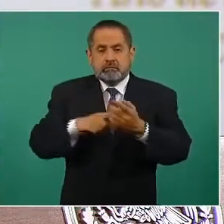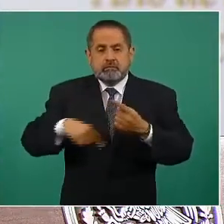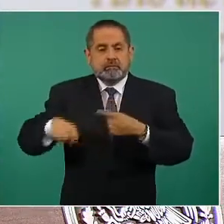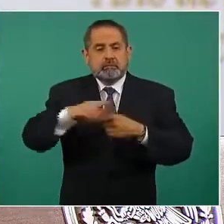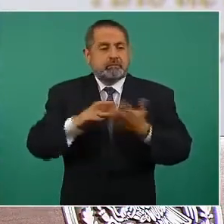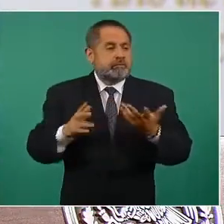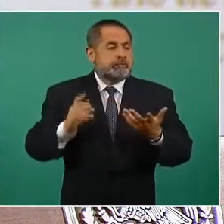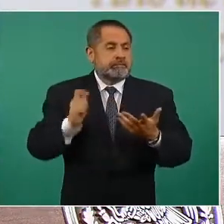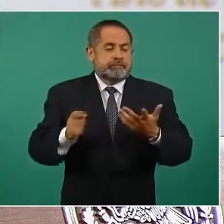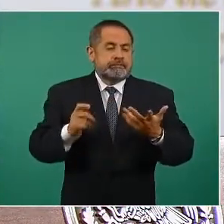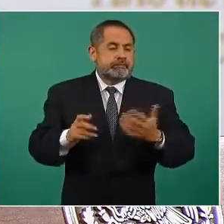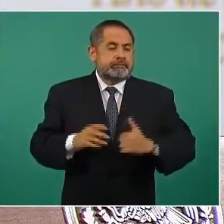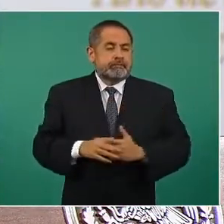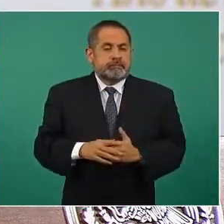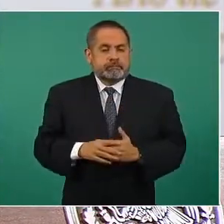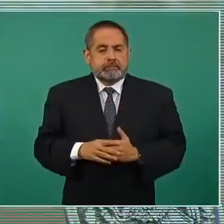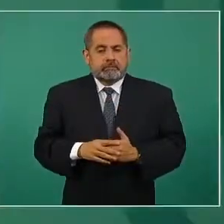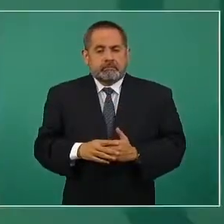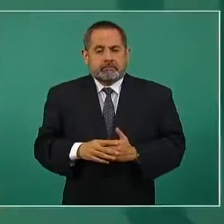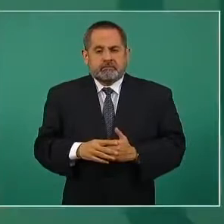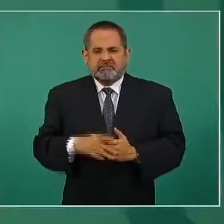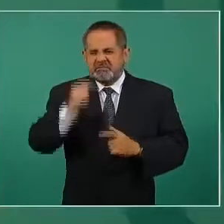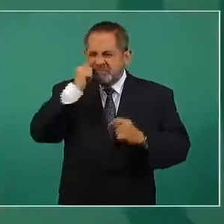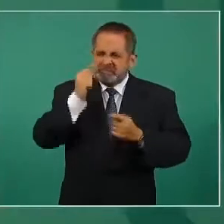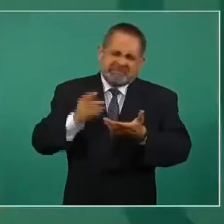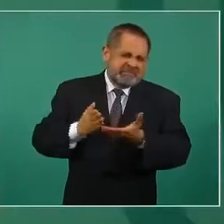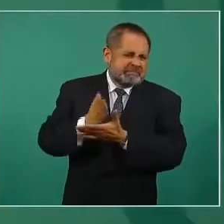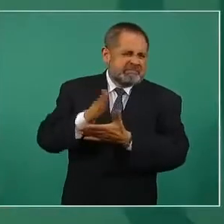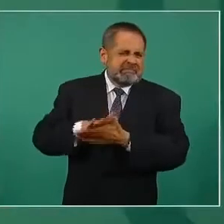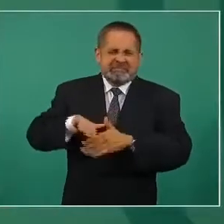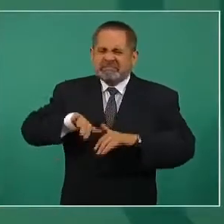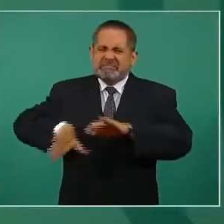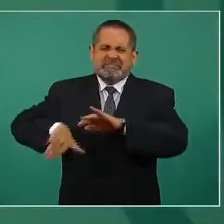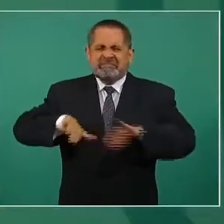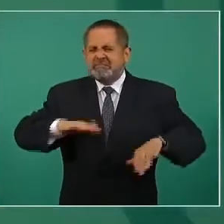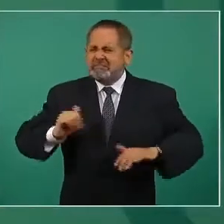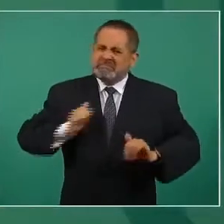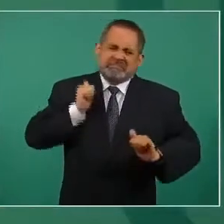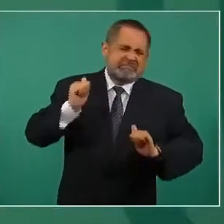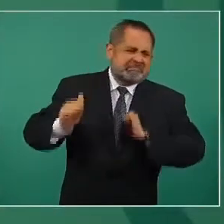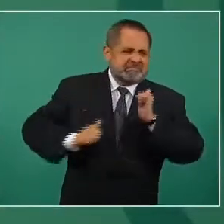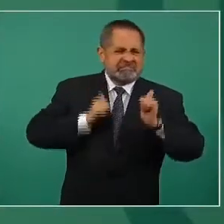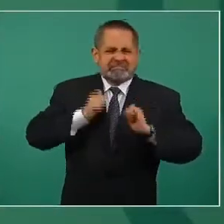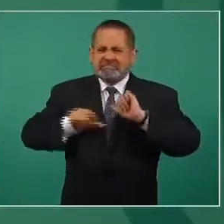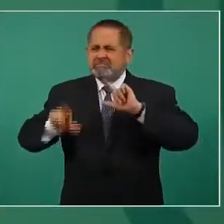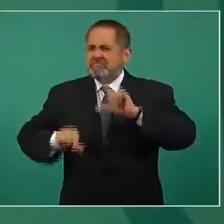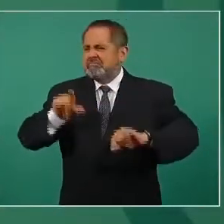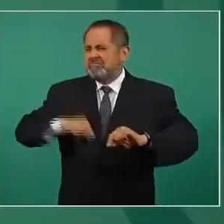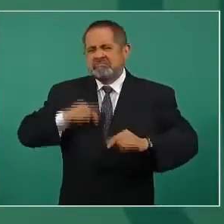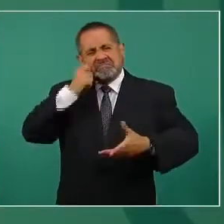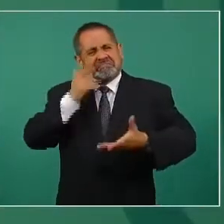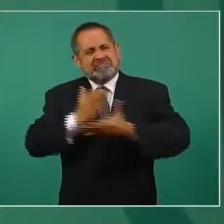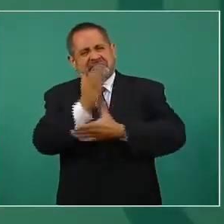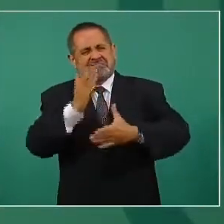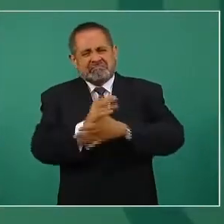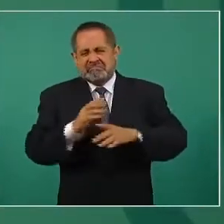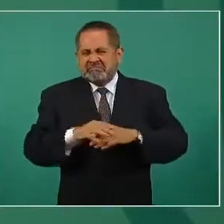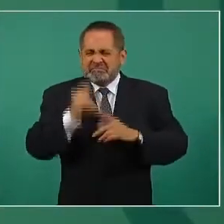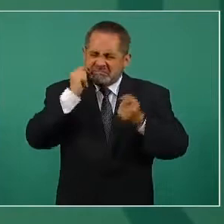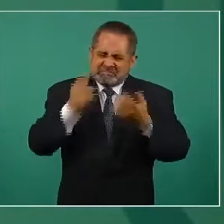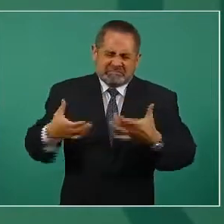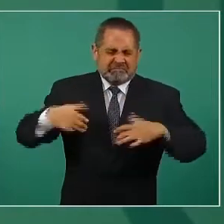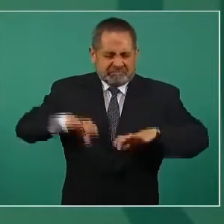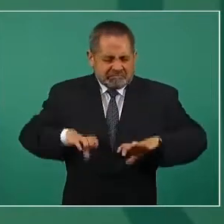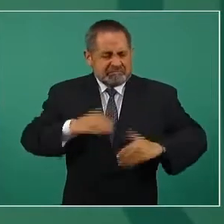triunfar a toda costa y que el que no tranza no